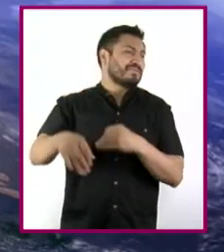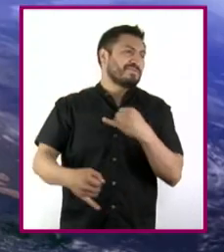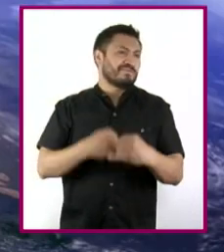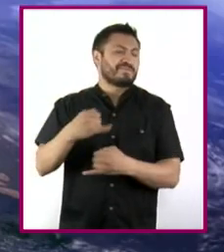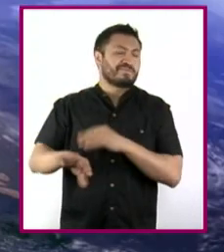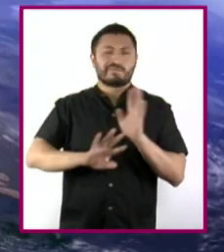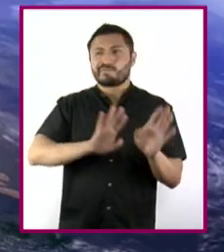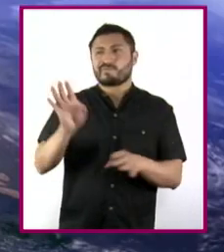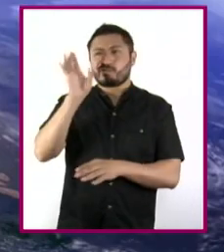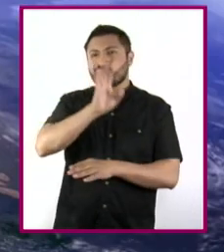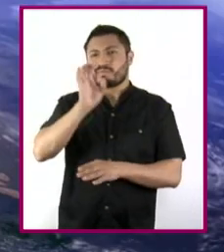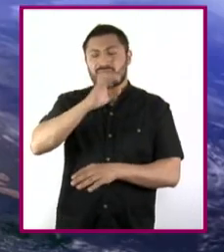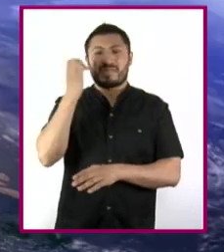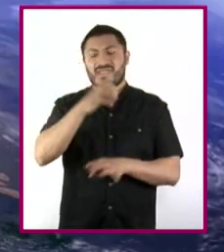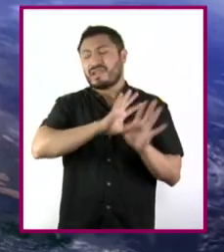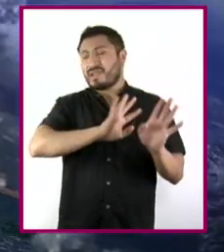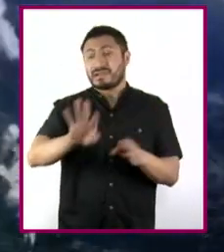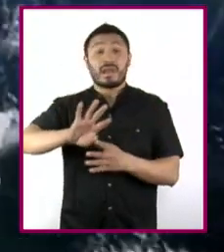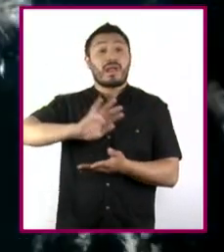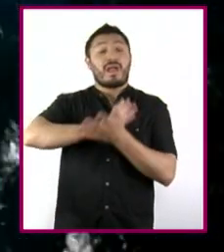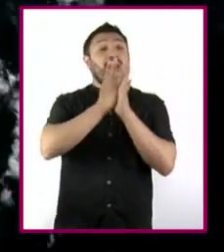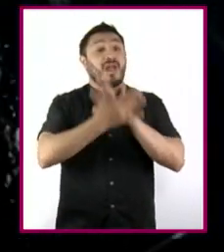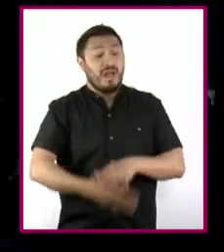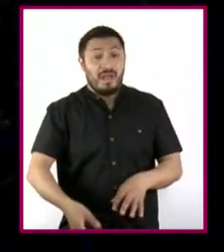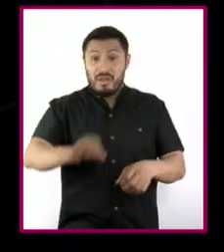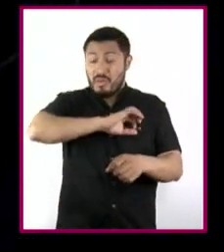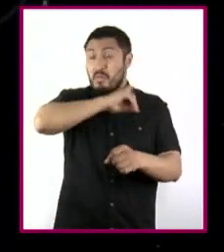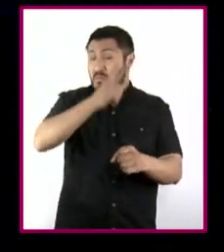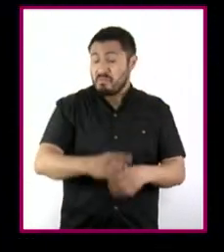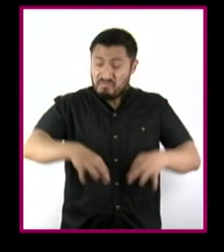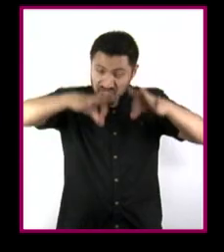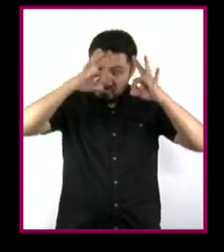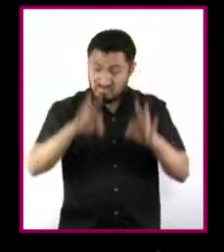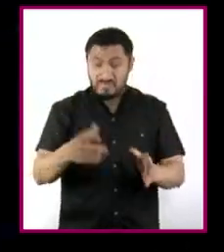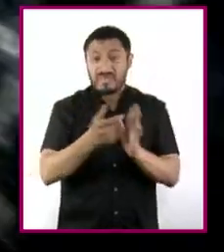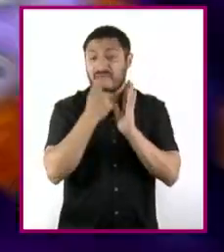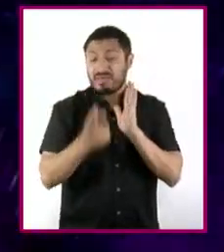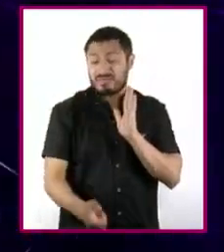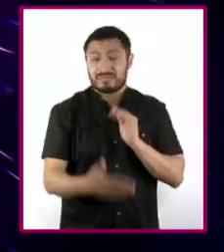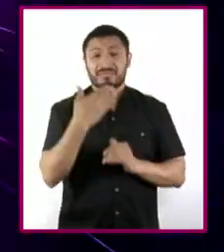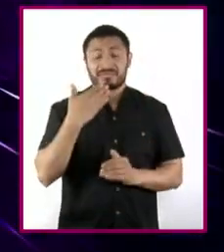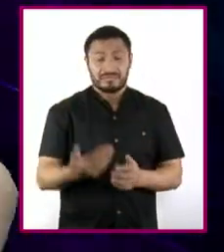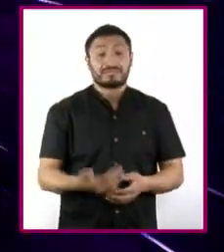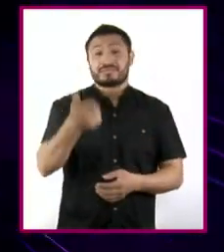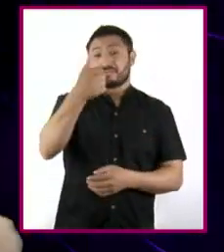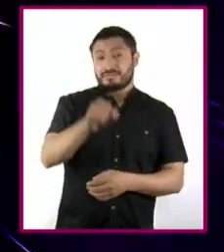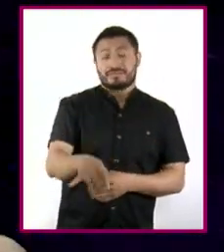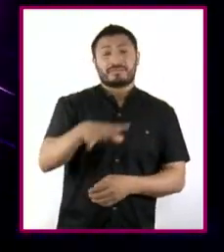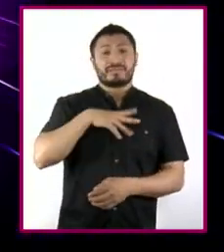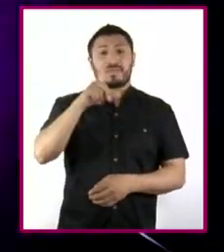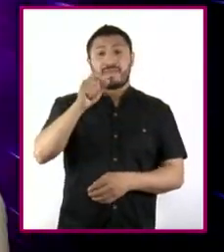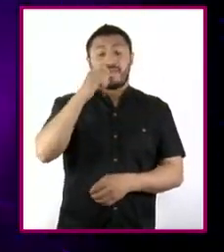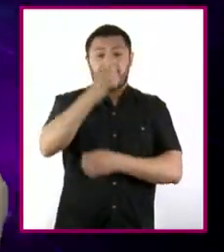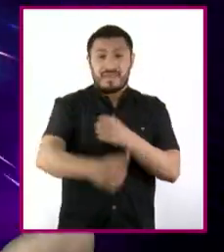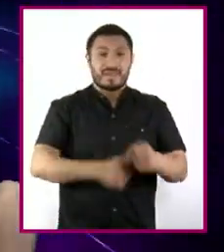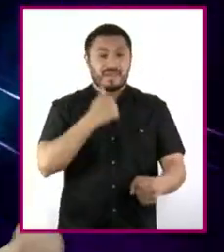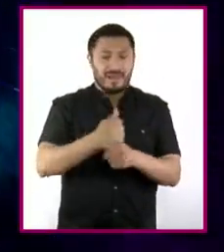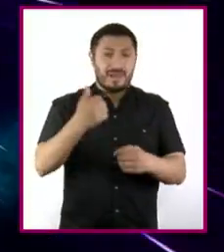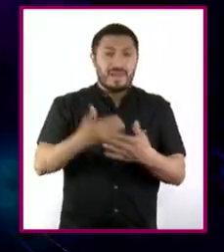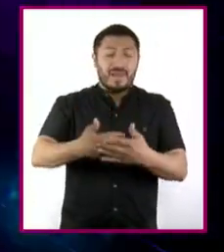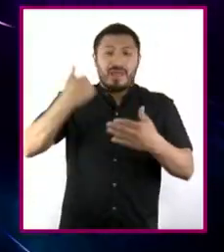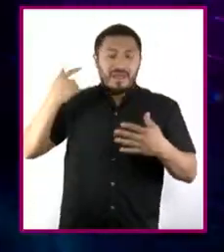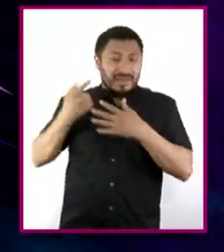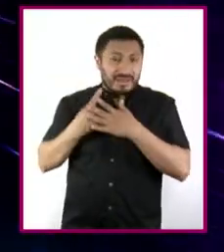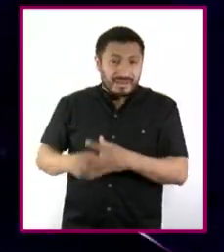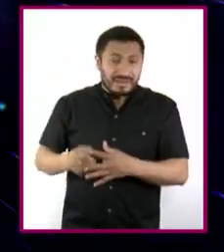o curiosidades académicas a una alternativa viable y de bajo costo. Así, a 20 años de distancia de su